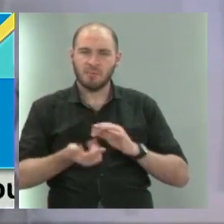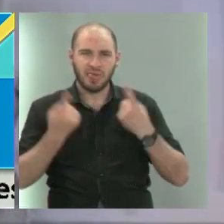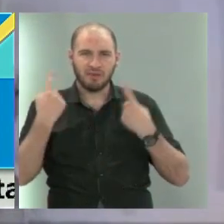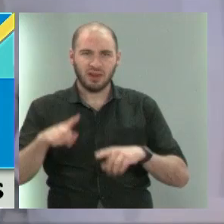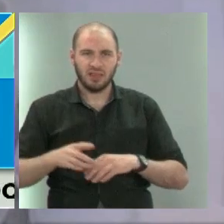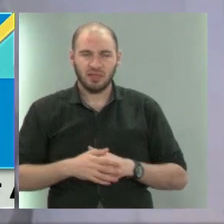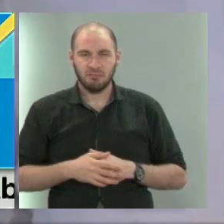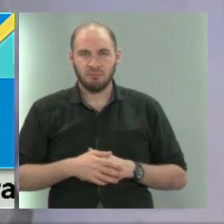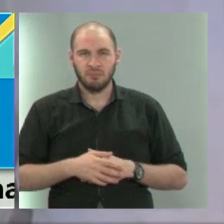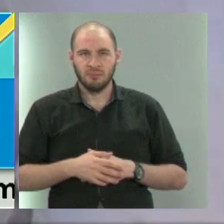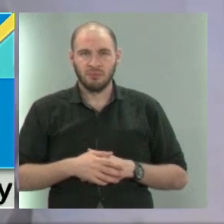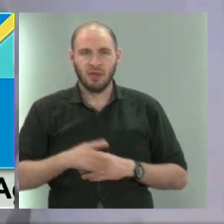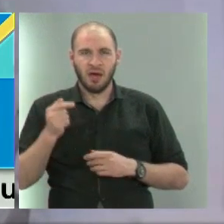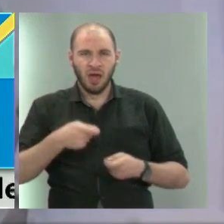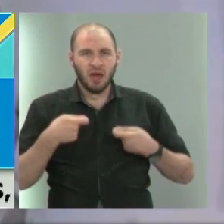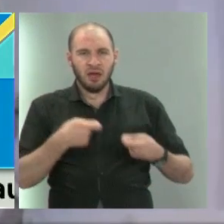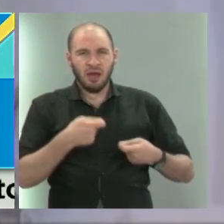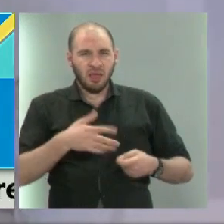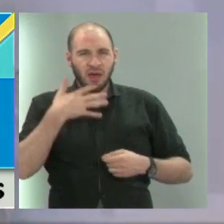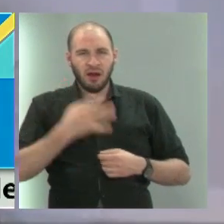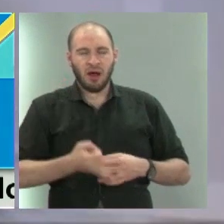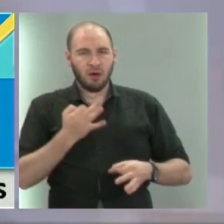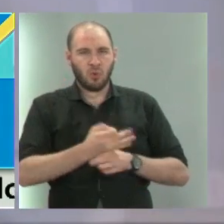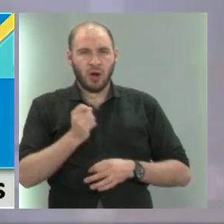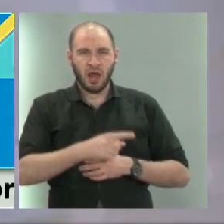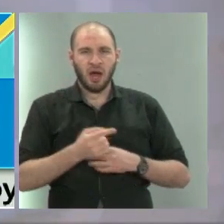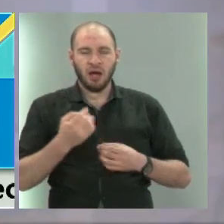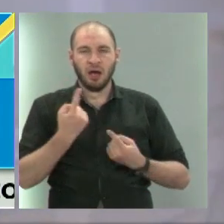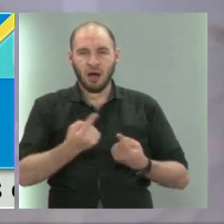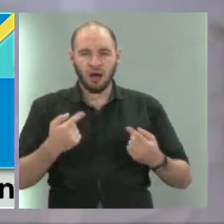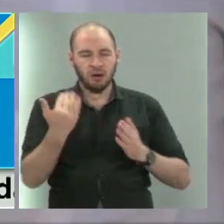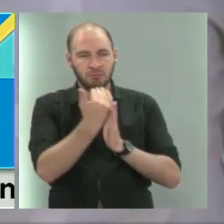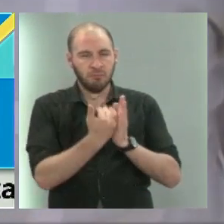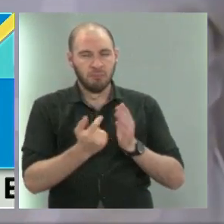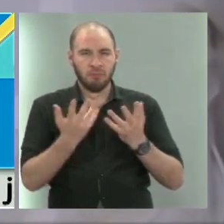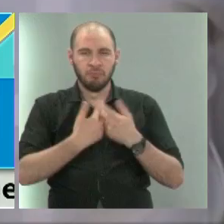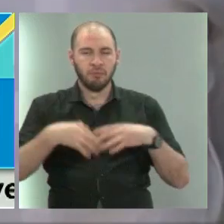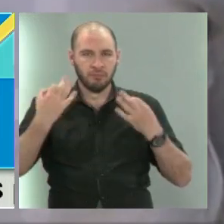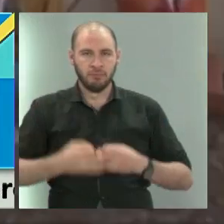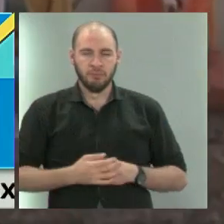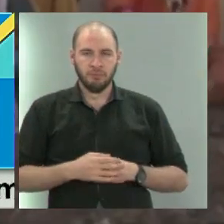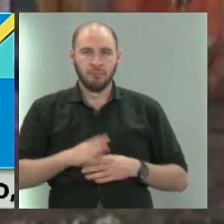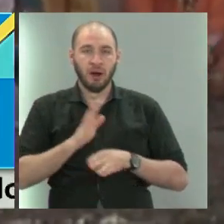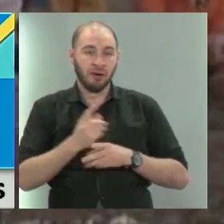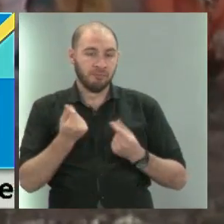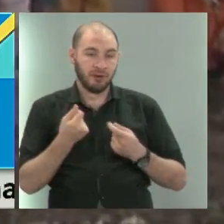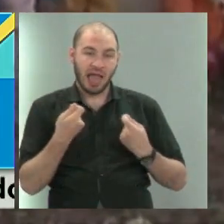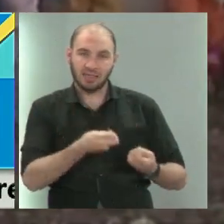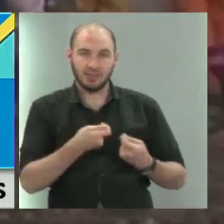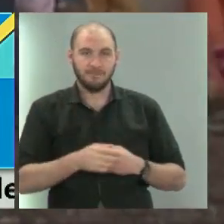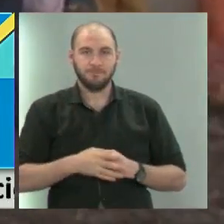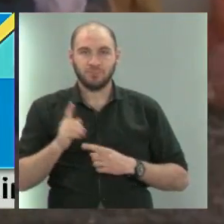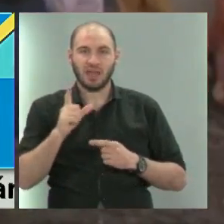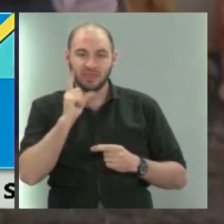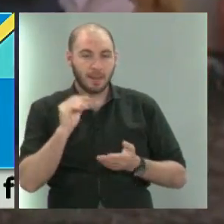manera, hacer una inversión real en la escuela, ¿no? Porque cada uno de estos factores asociados a calidad implican dinero, por ahí